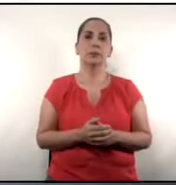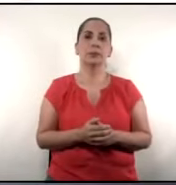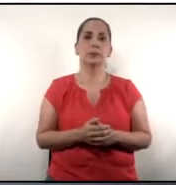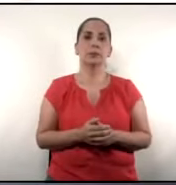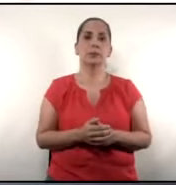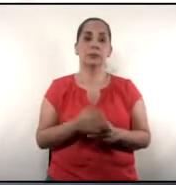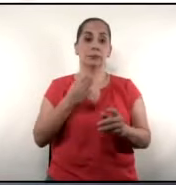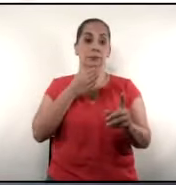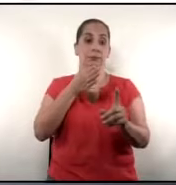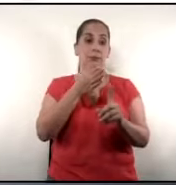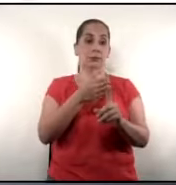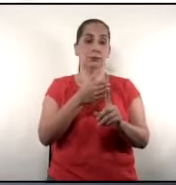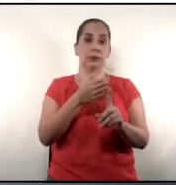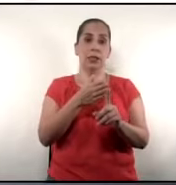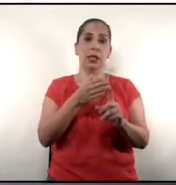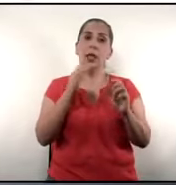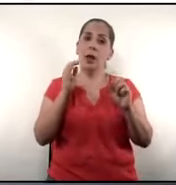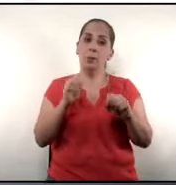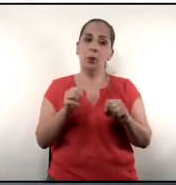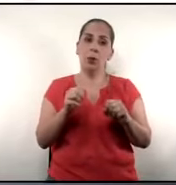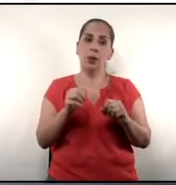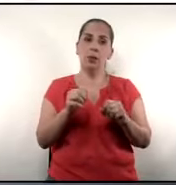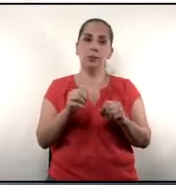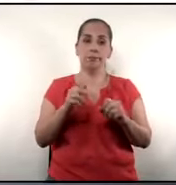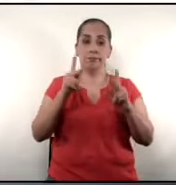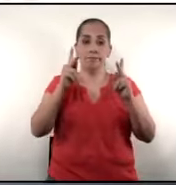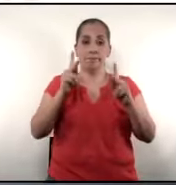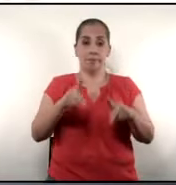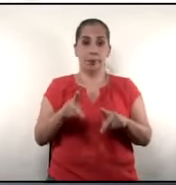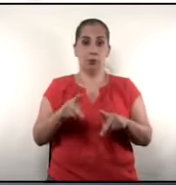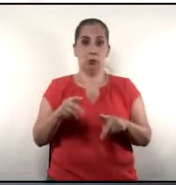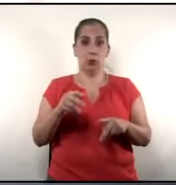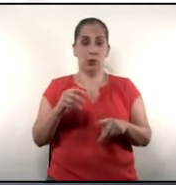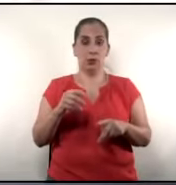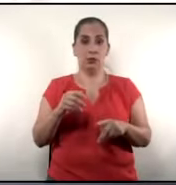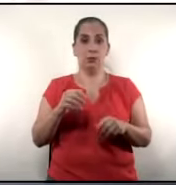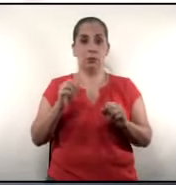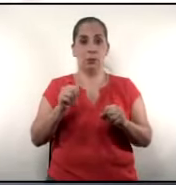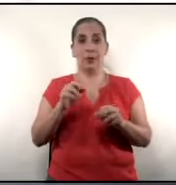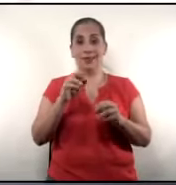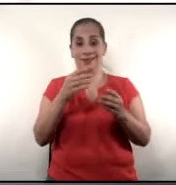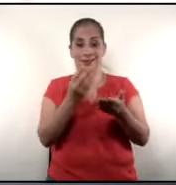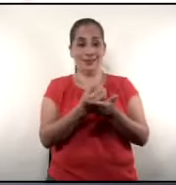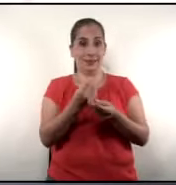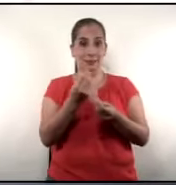que va dirigida a permitirle a las personas utilizar el dinero que tienen en el ROP